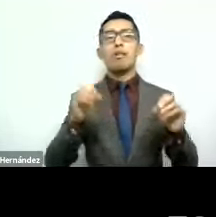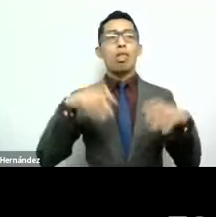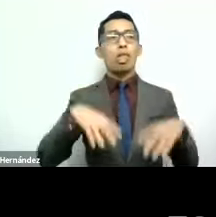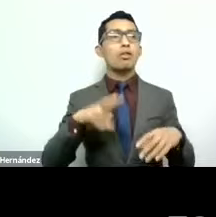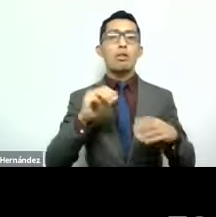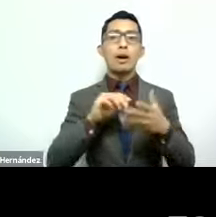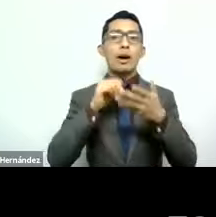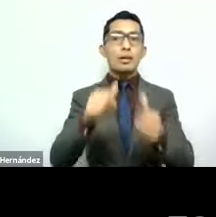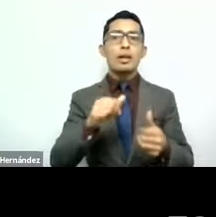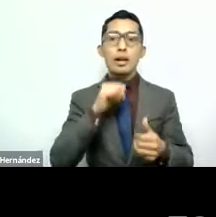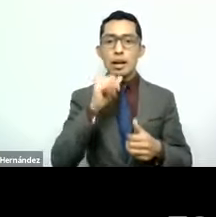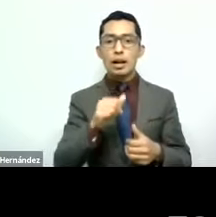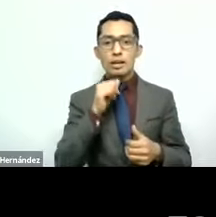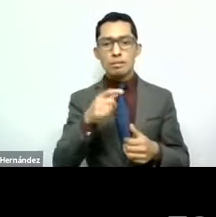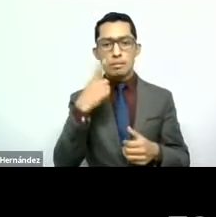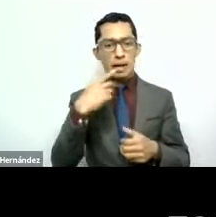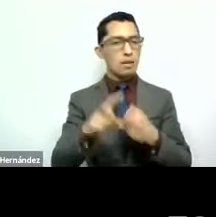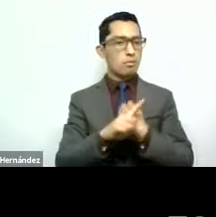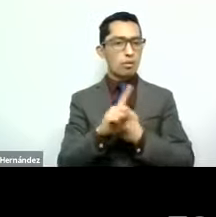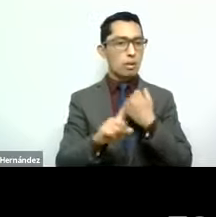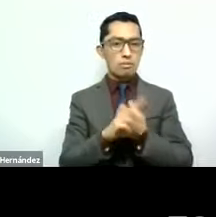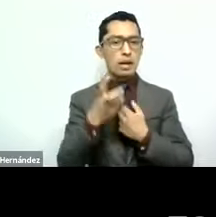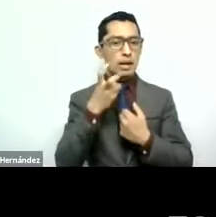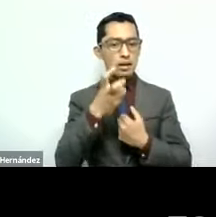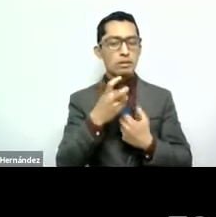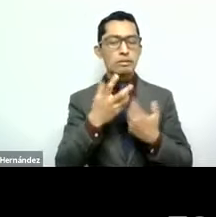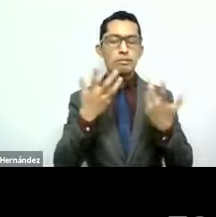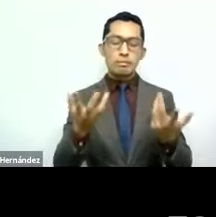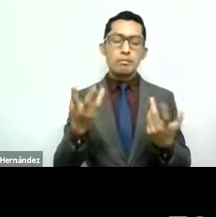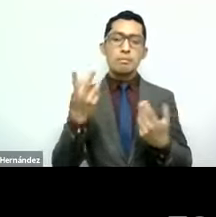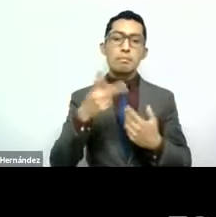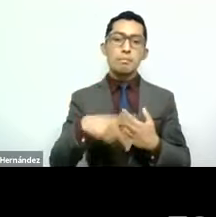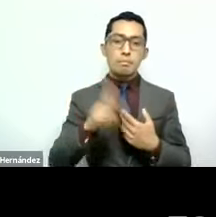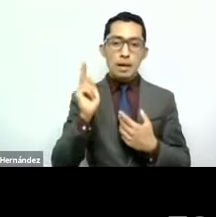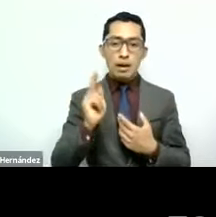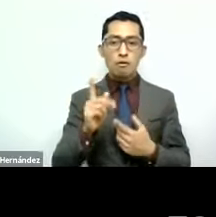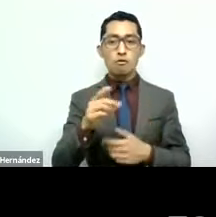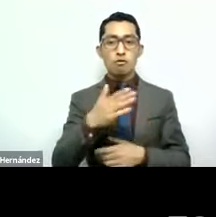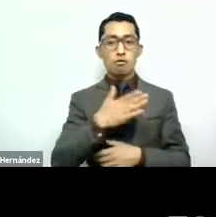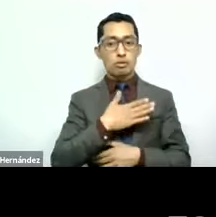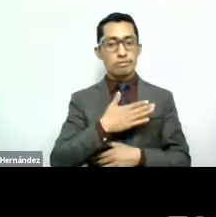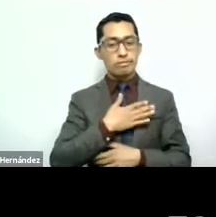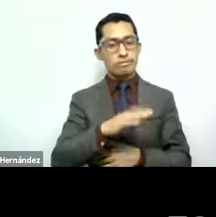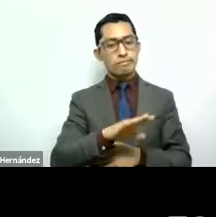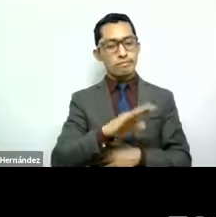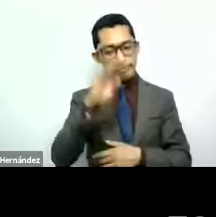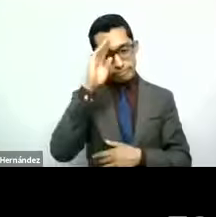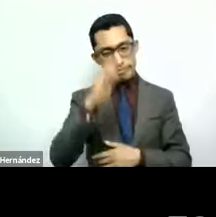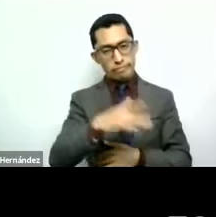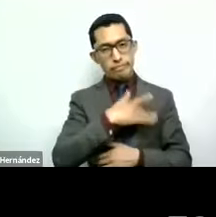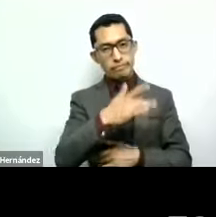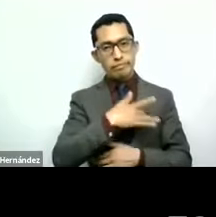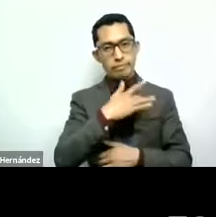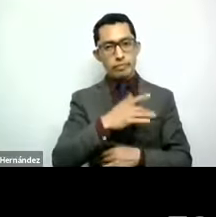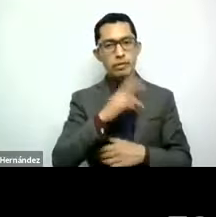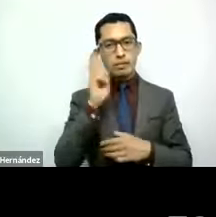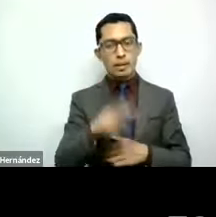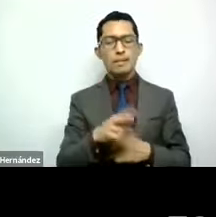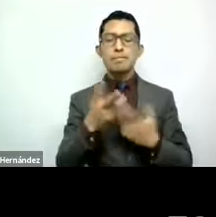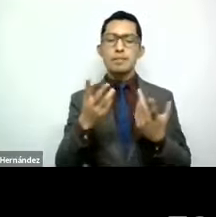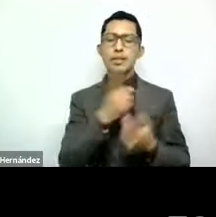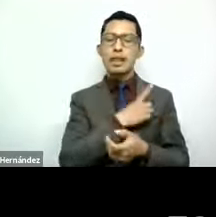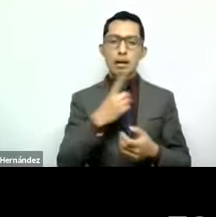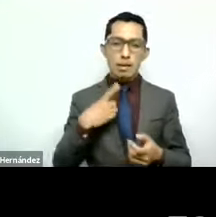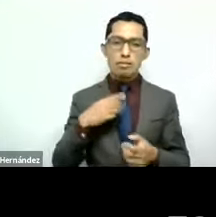de manera eficaz estas problemáticas. Pero a mí me parece que, bueno, pues desde luego hay que empezar